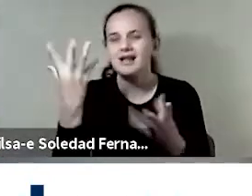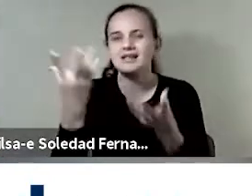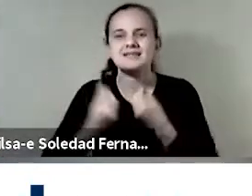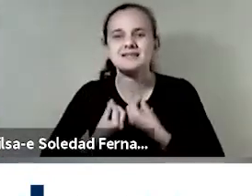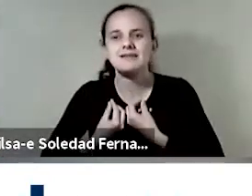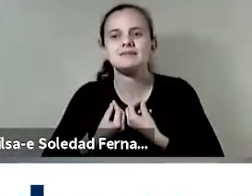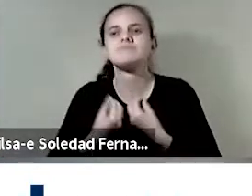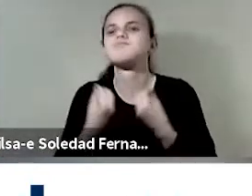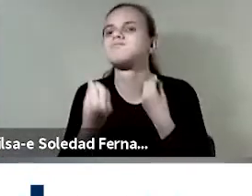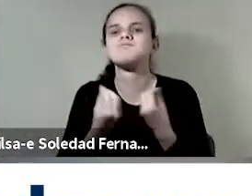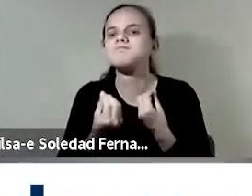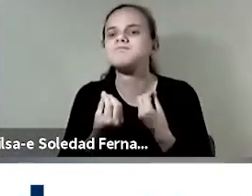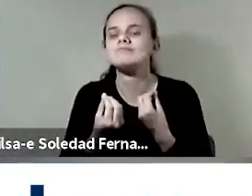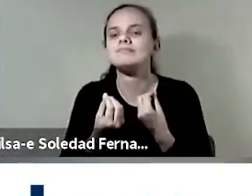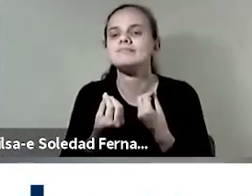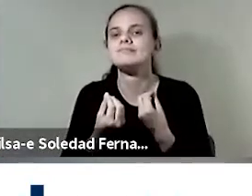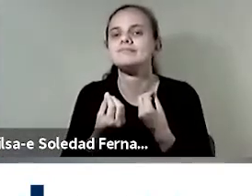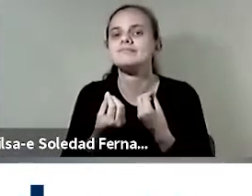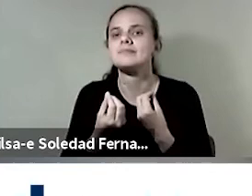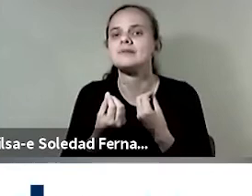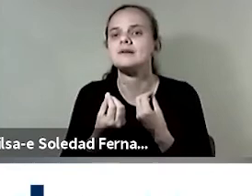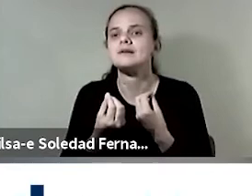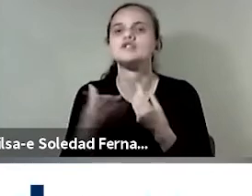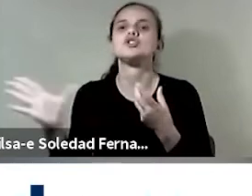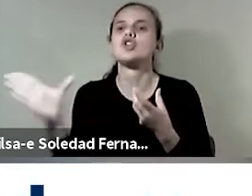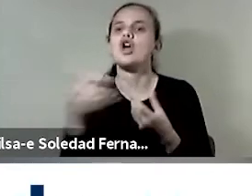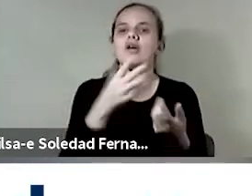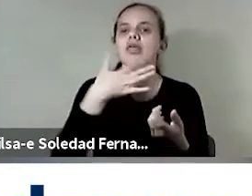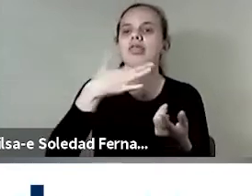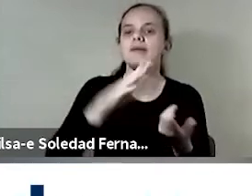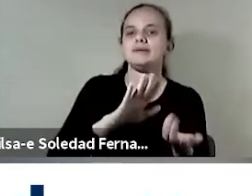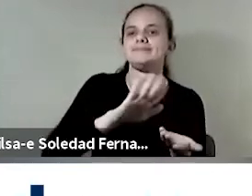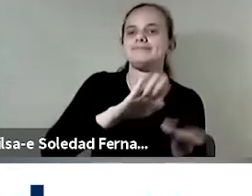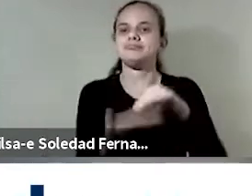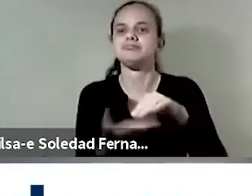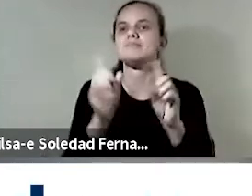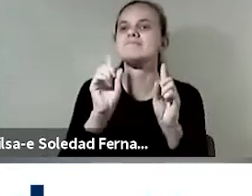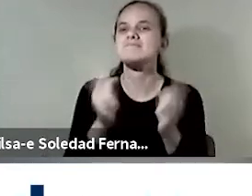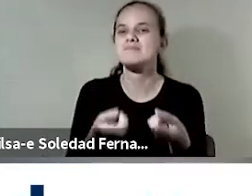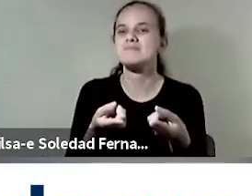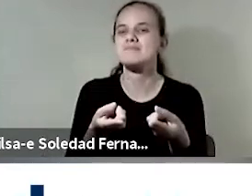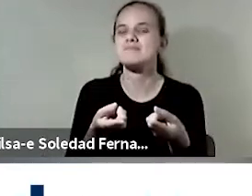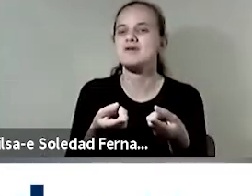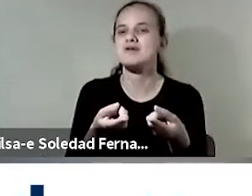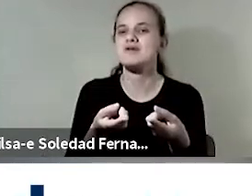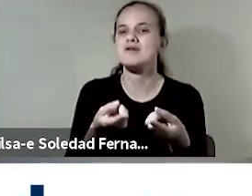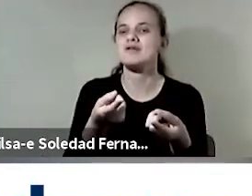Si yo utilizo cualquier tipo de tecnología asistiva que pueda ser